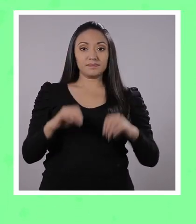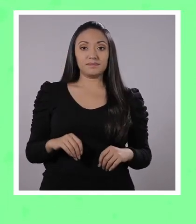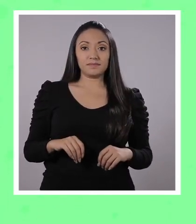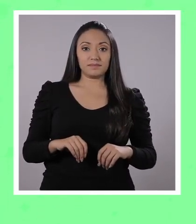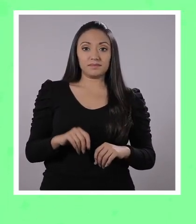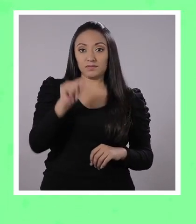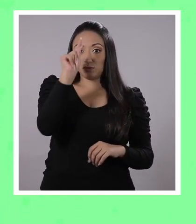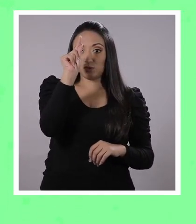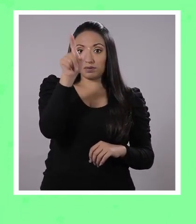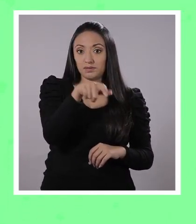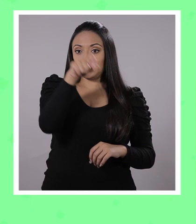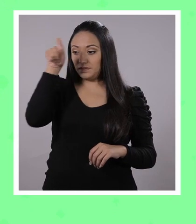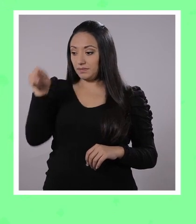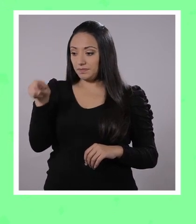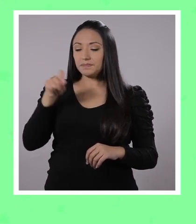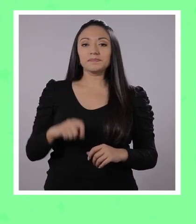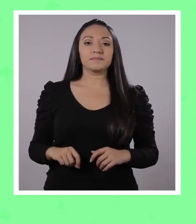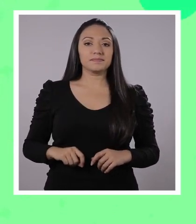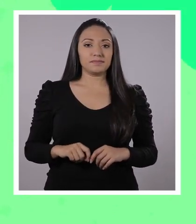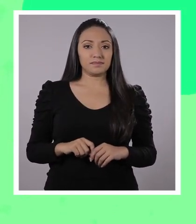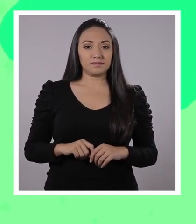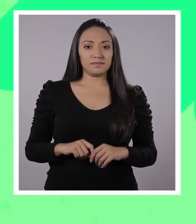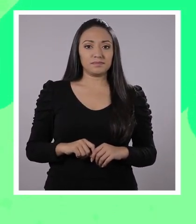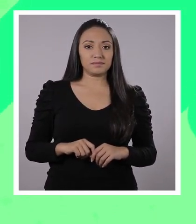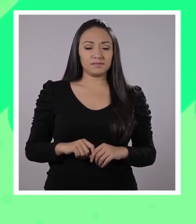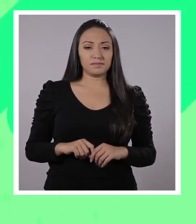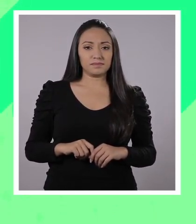Y una cucharita más.